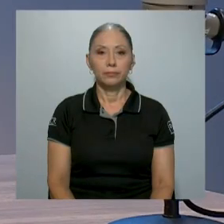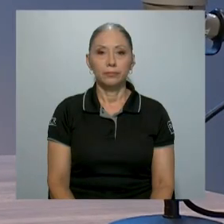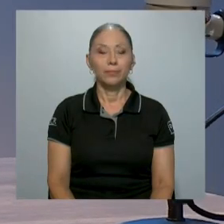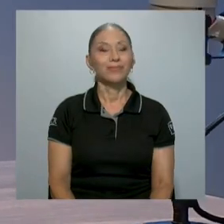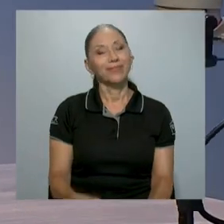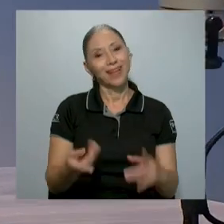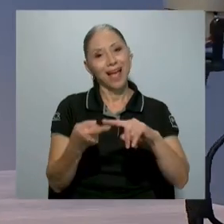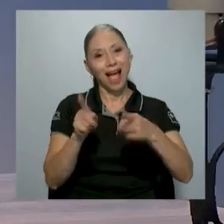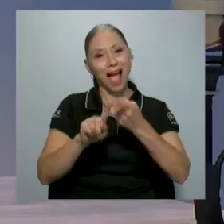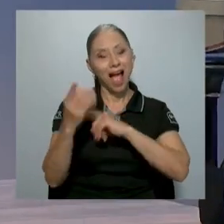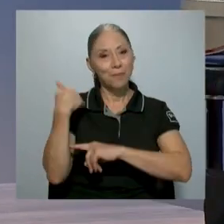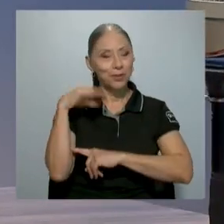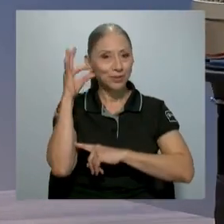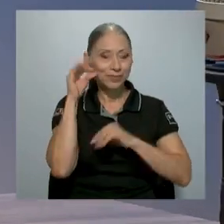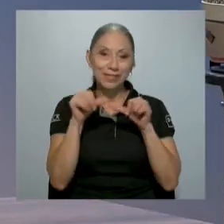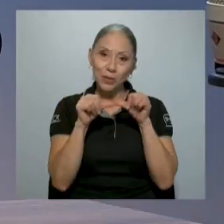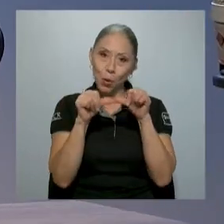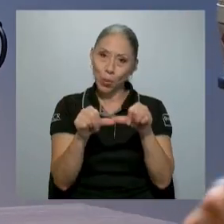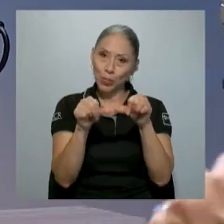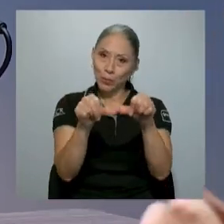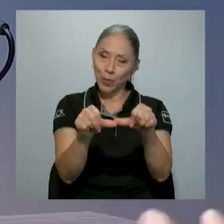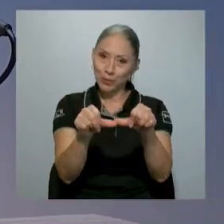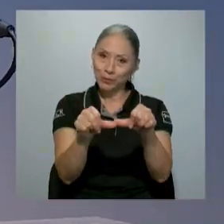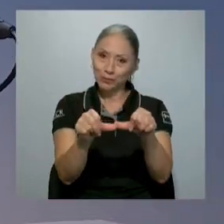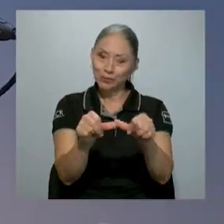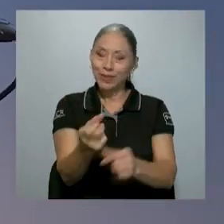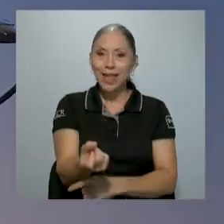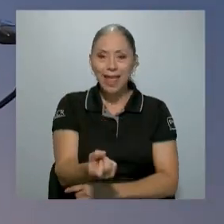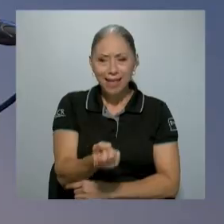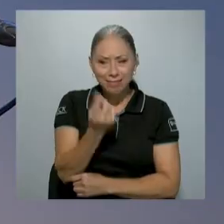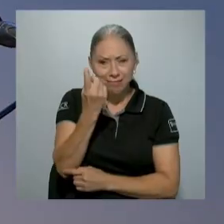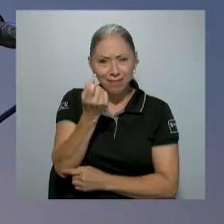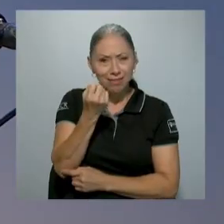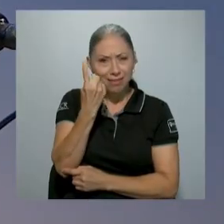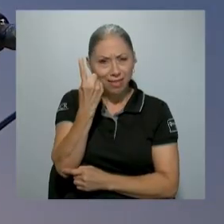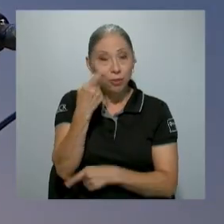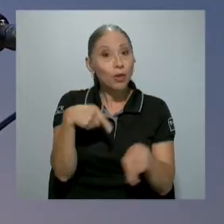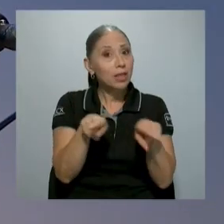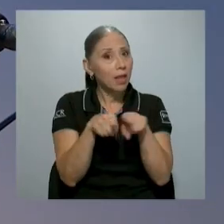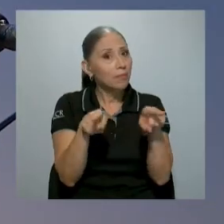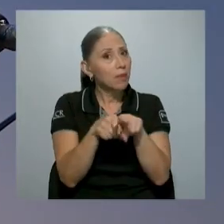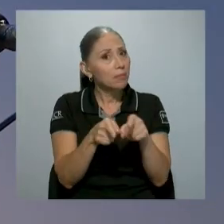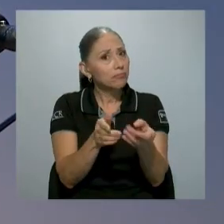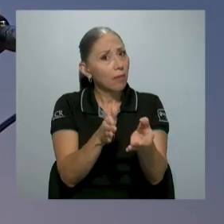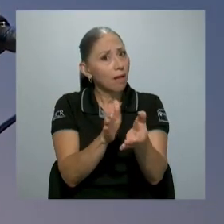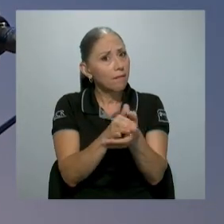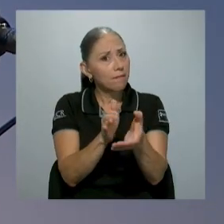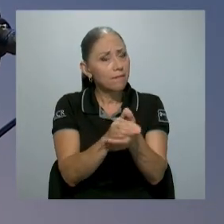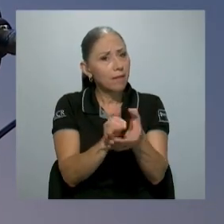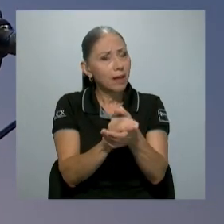Continuamos, amigas y amigos, entendiendo y de alguna manera felicitándonos porque